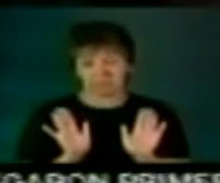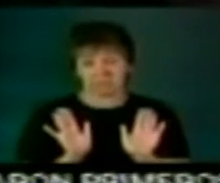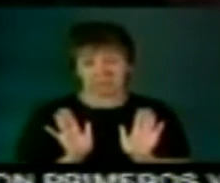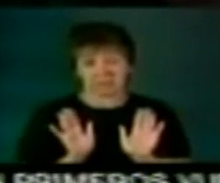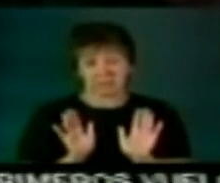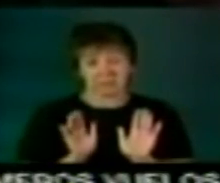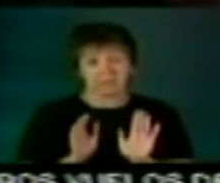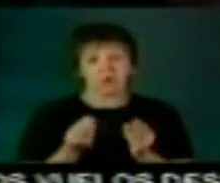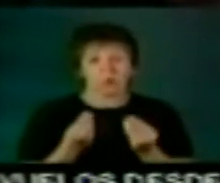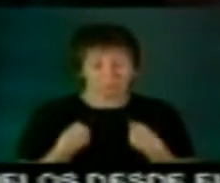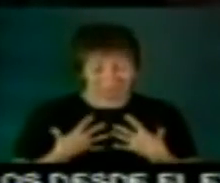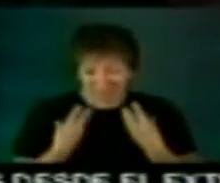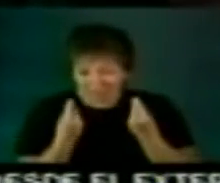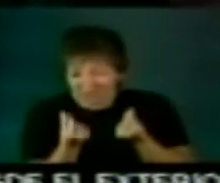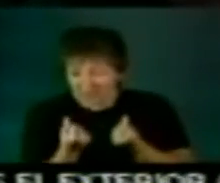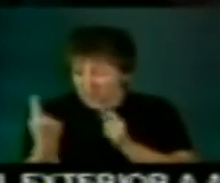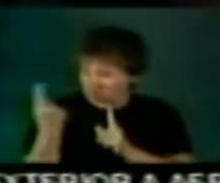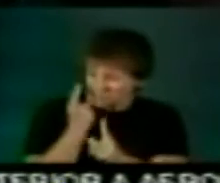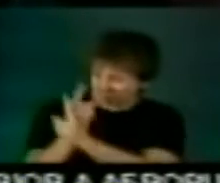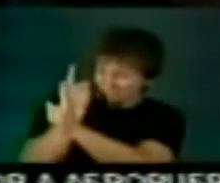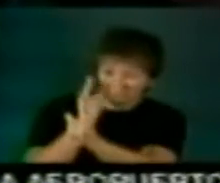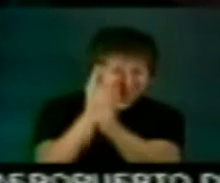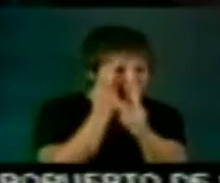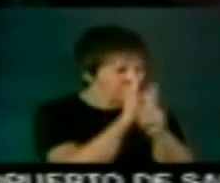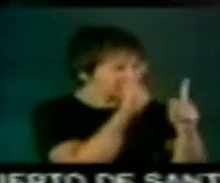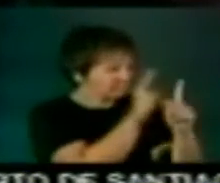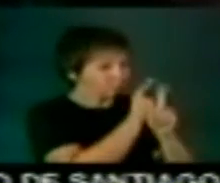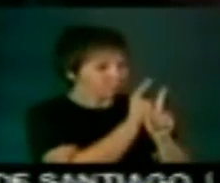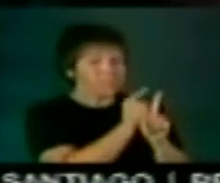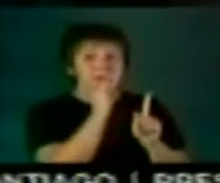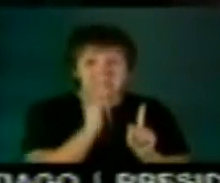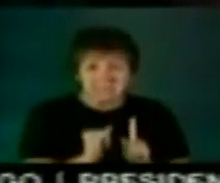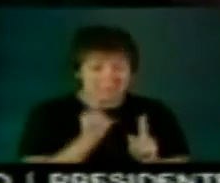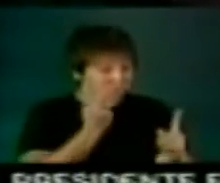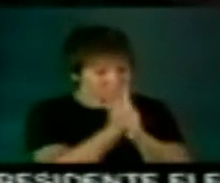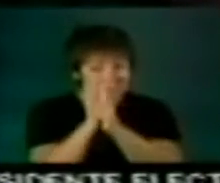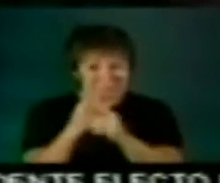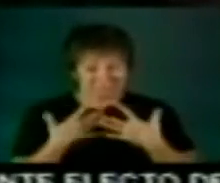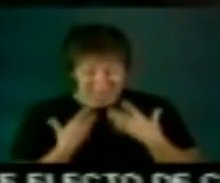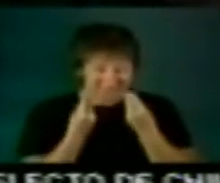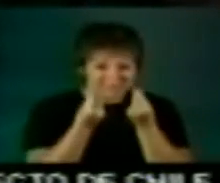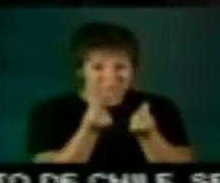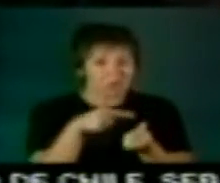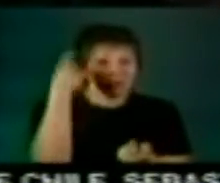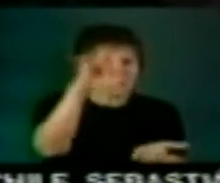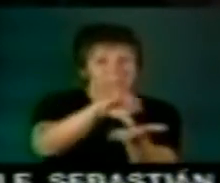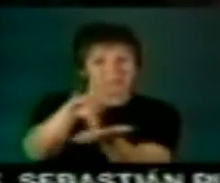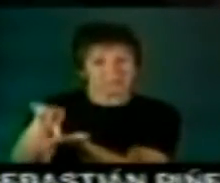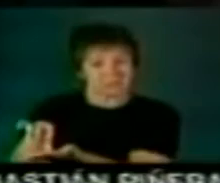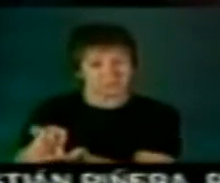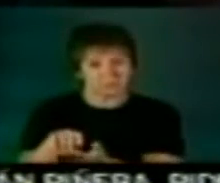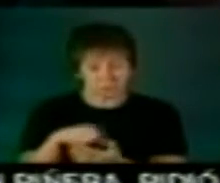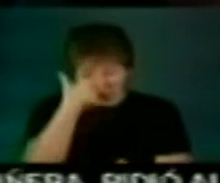para el afecto entre la gente y para el afecto entre los países. Los hombres no somos solos